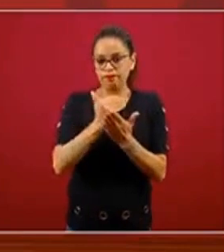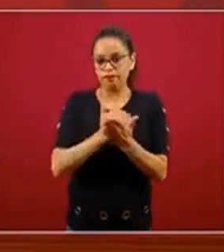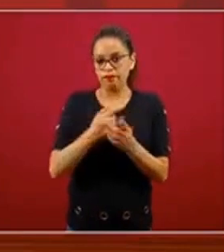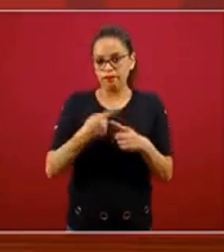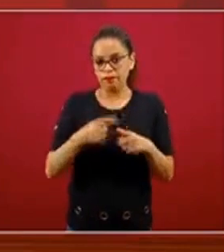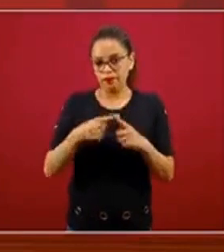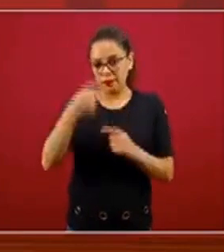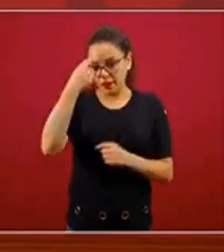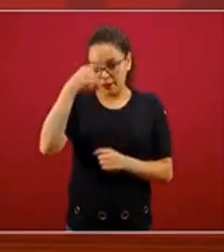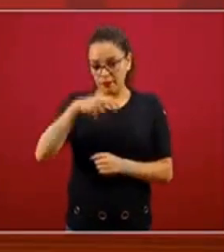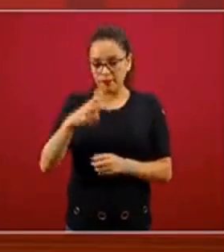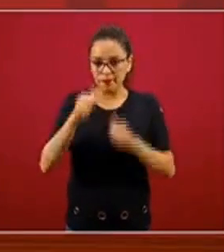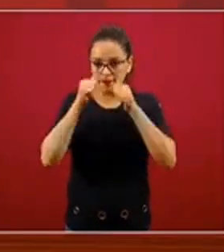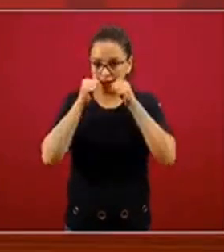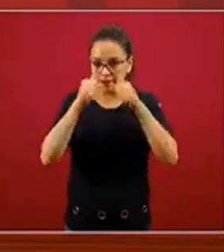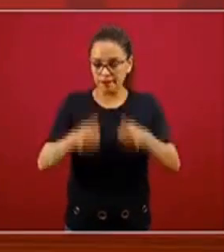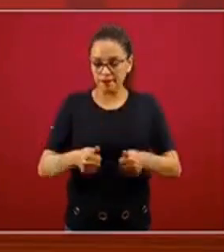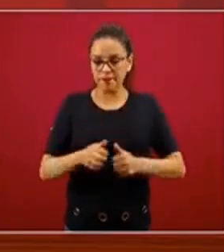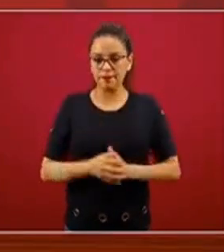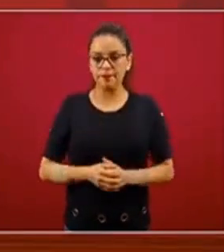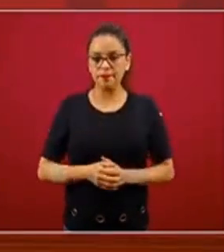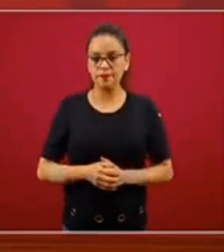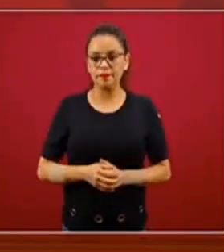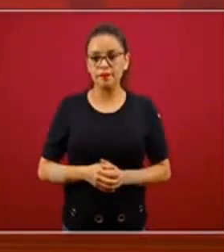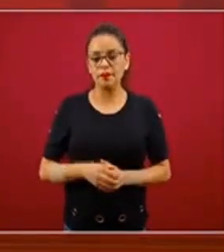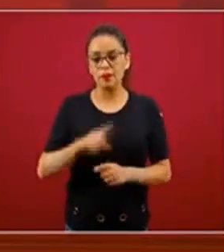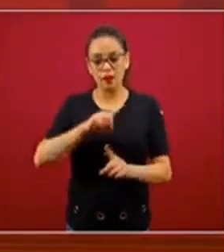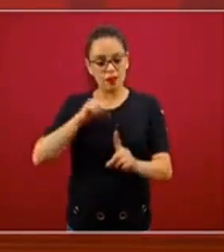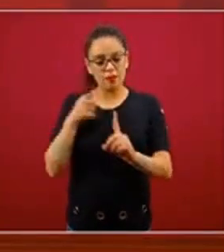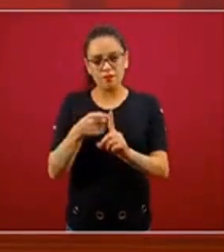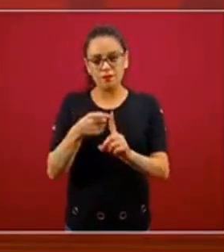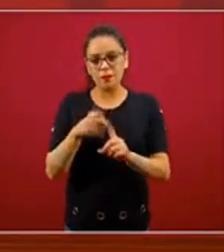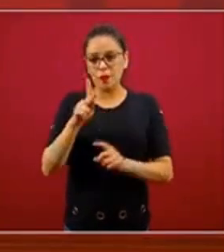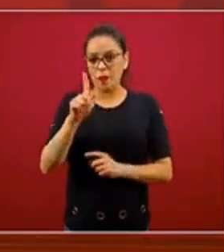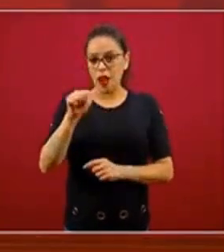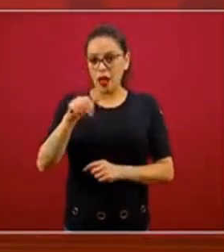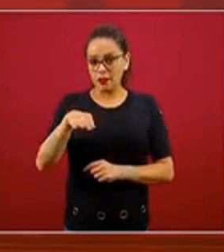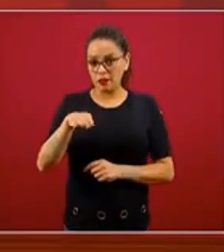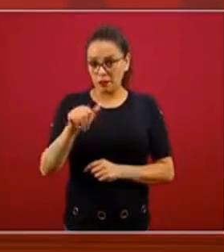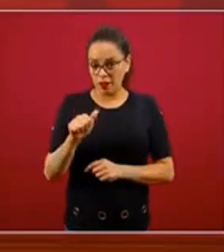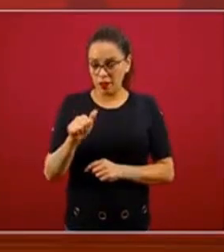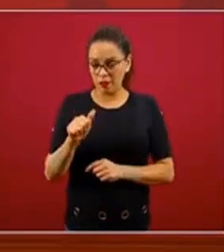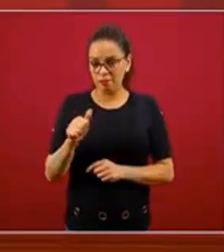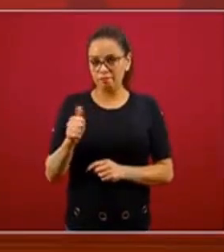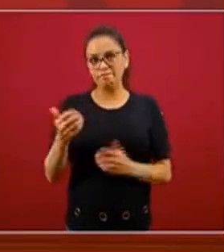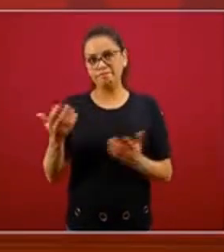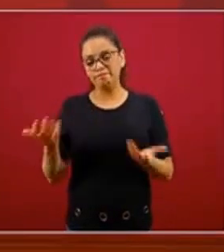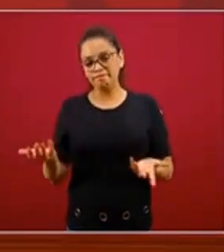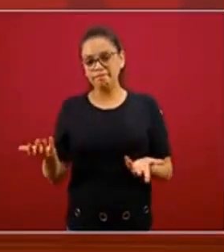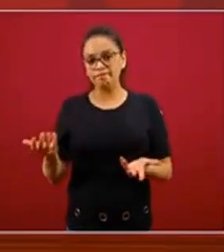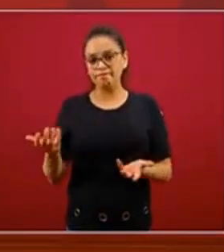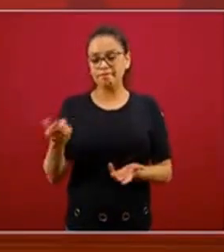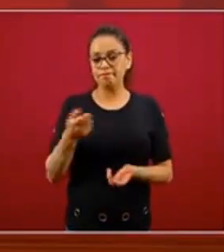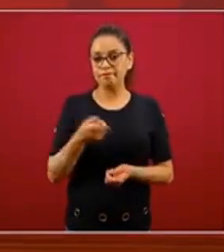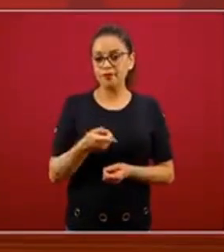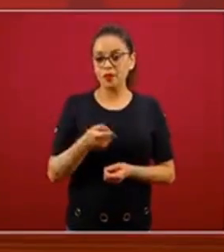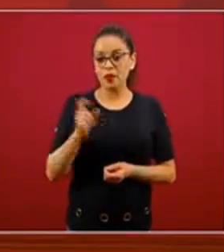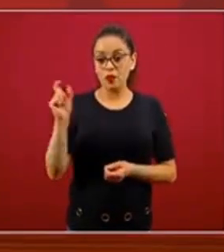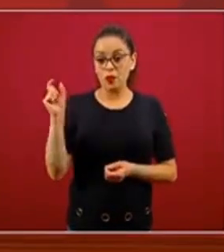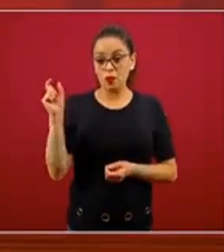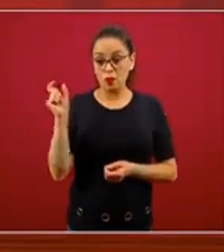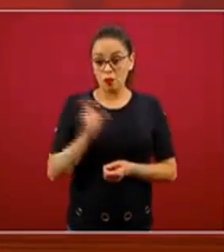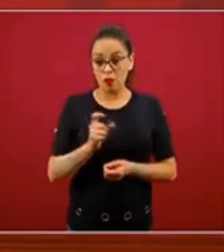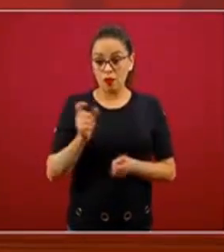esta situación. En cuanto al plasma, es uno de los que podría tener en el momento que se